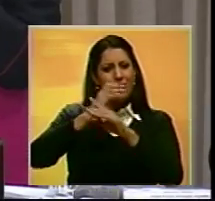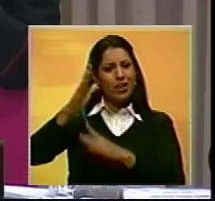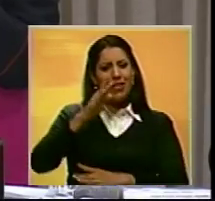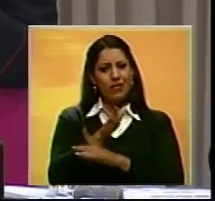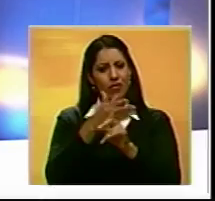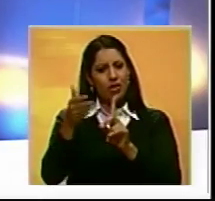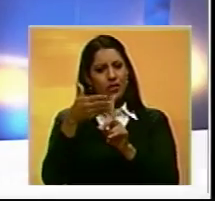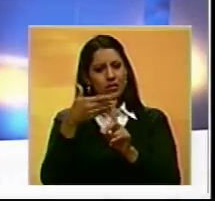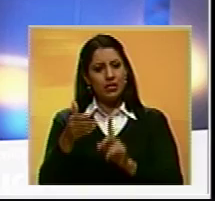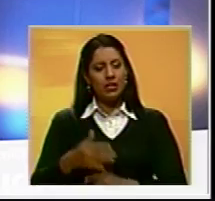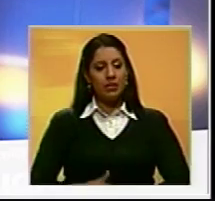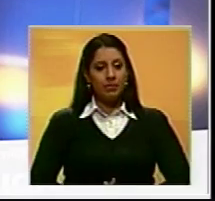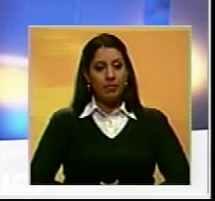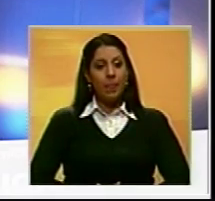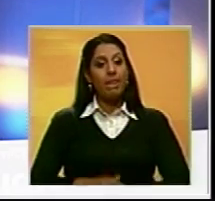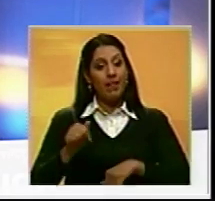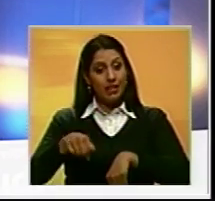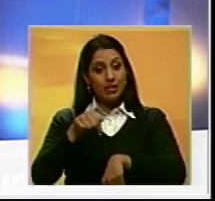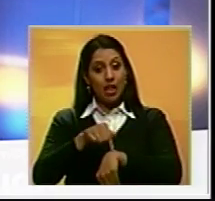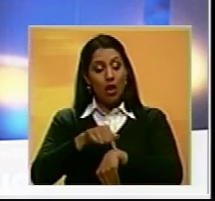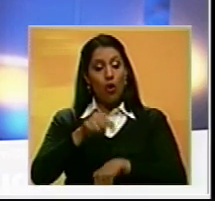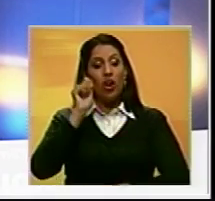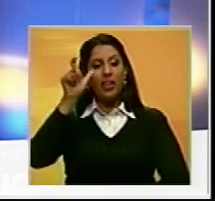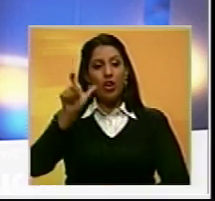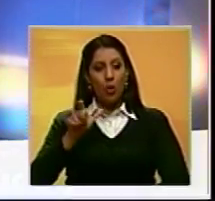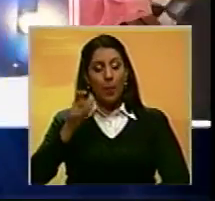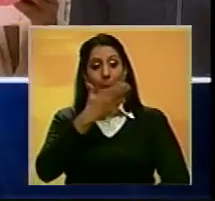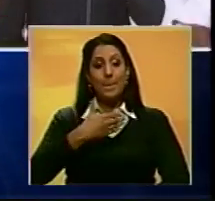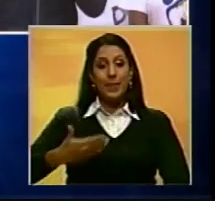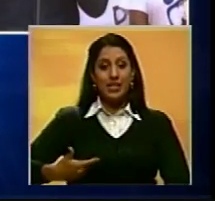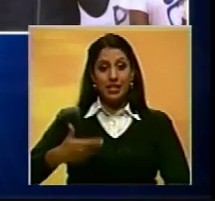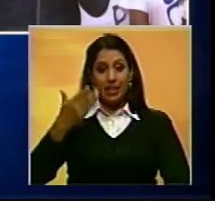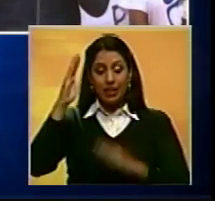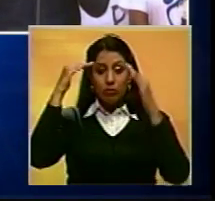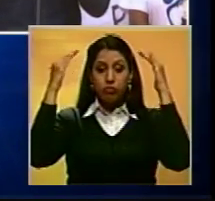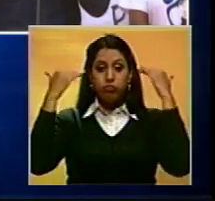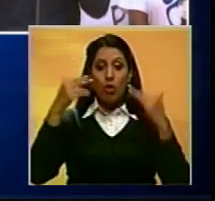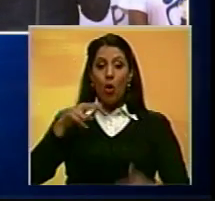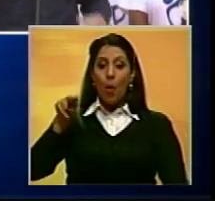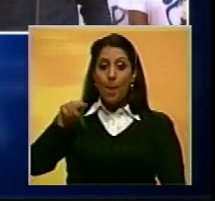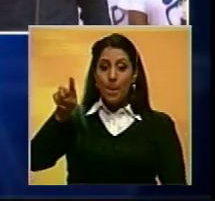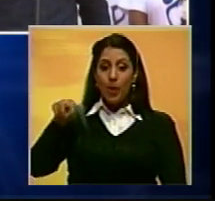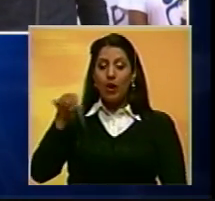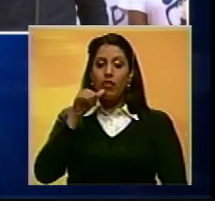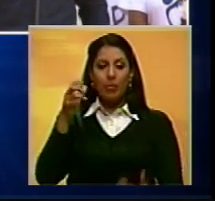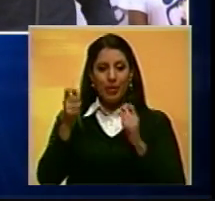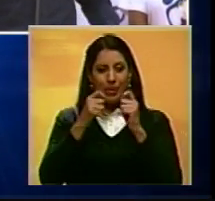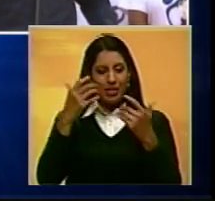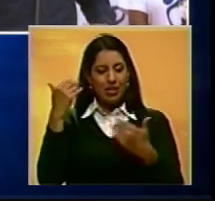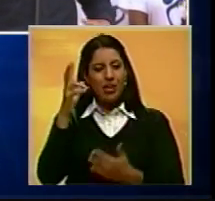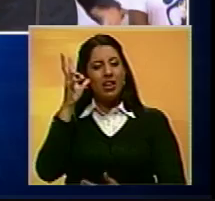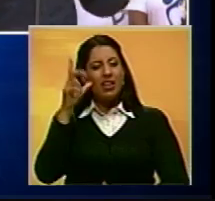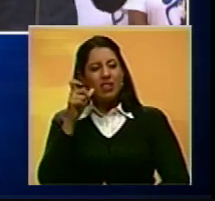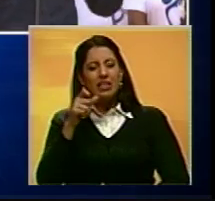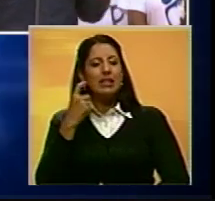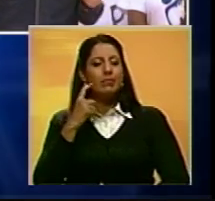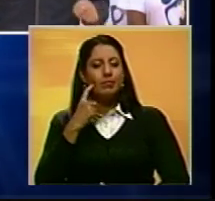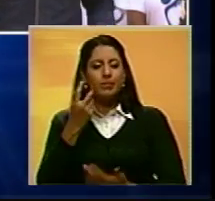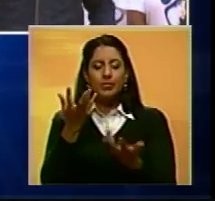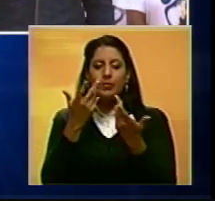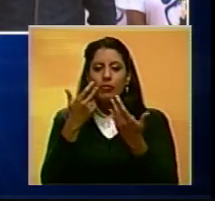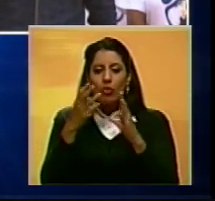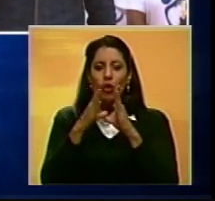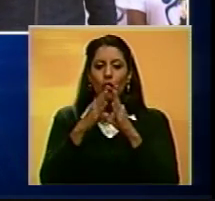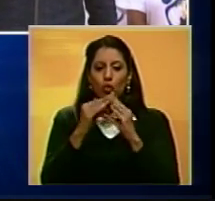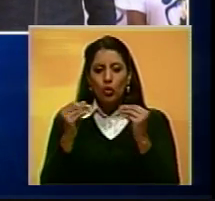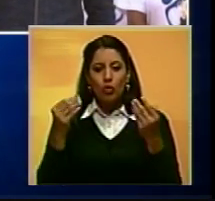violencia. A esta hora, Lorenzo Mendoza, presidente ejecutivo de Empresas Polar, ofrece rueda de prensa. Santiago Gutiérrez se encuentra en vivo y